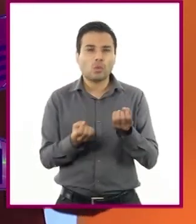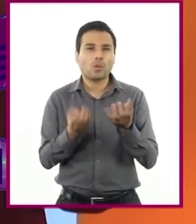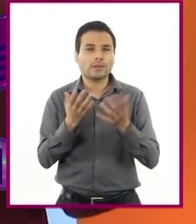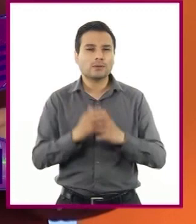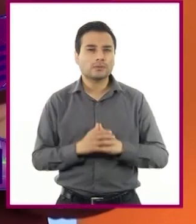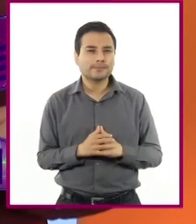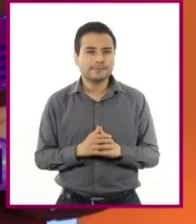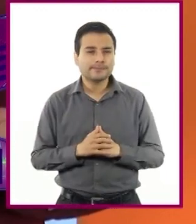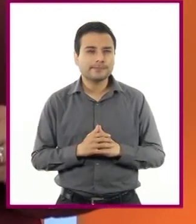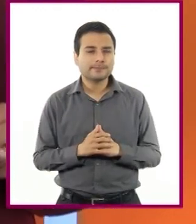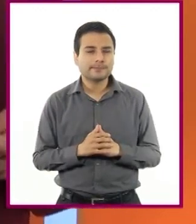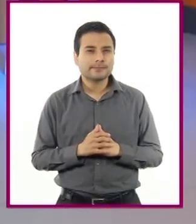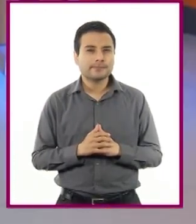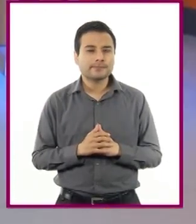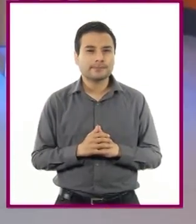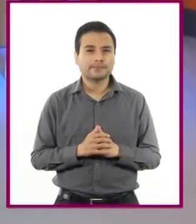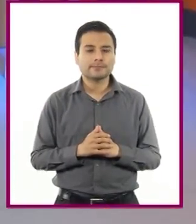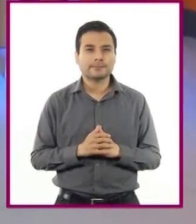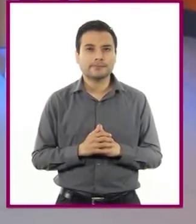vela en este molde?